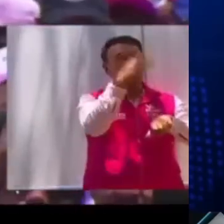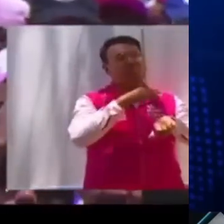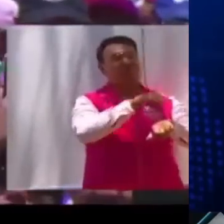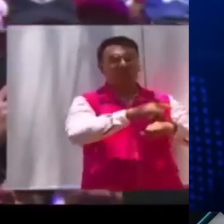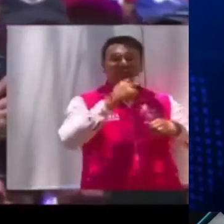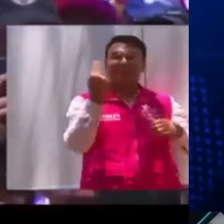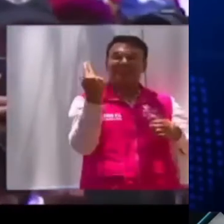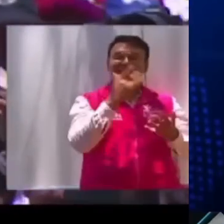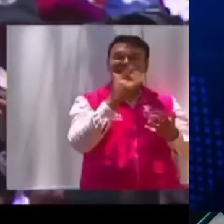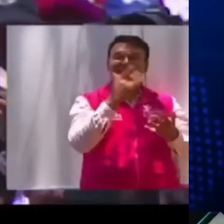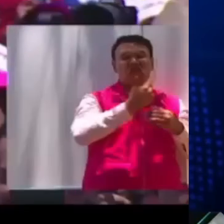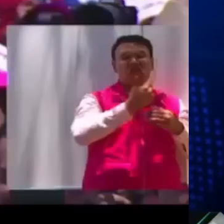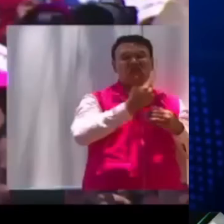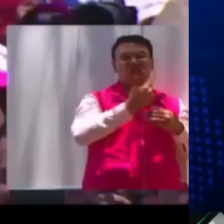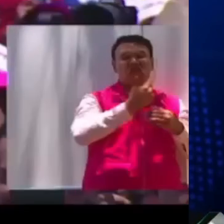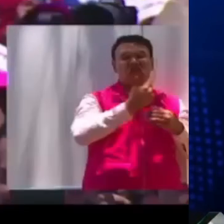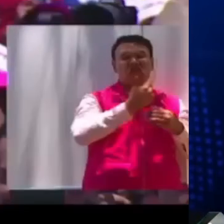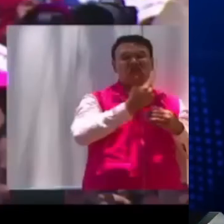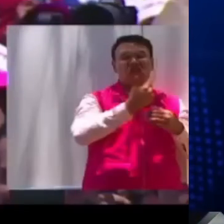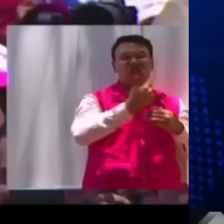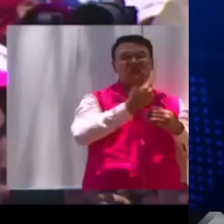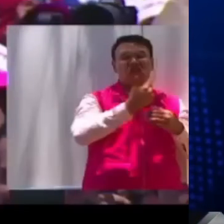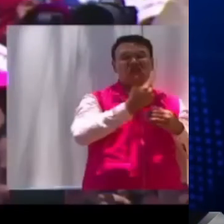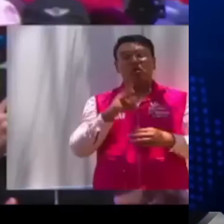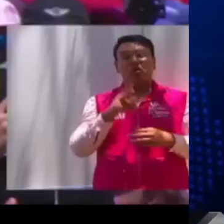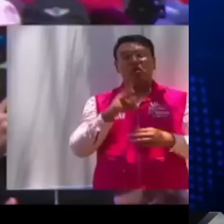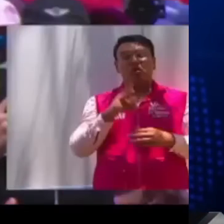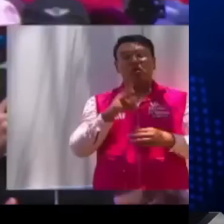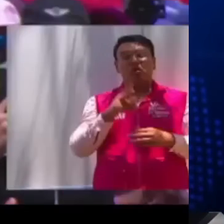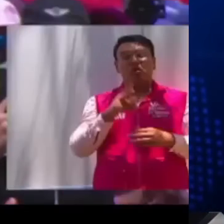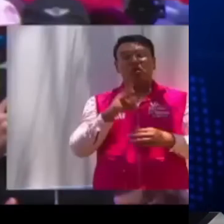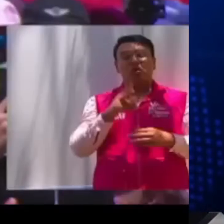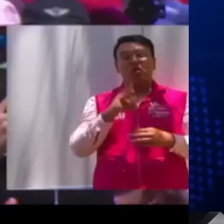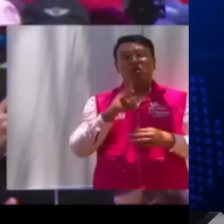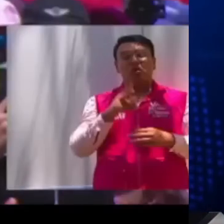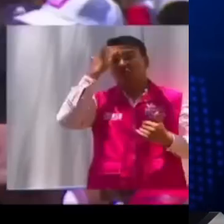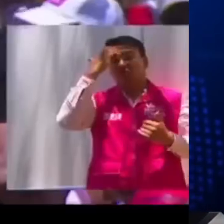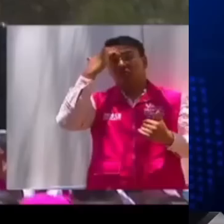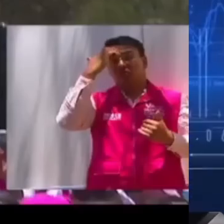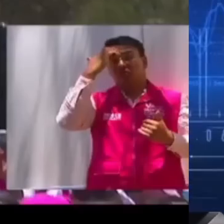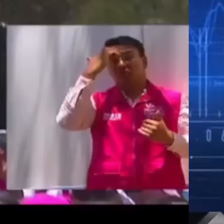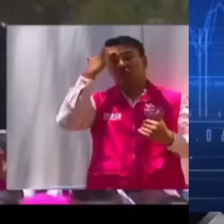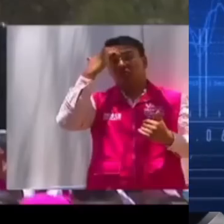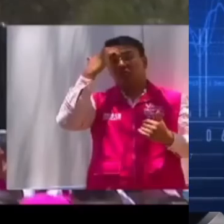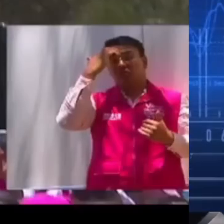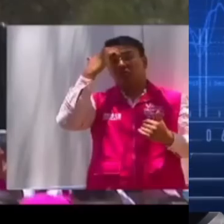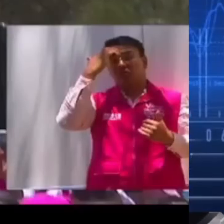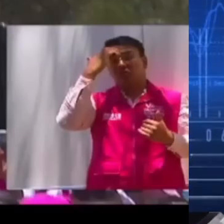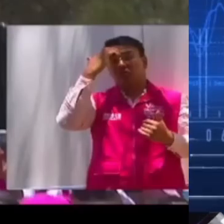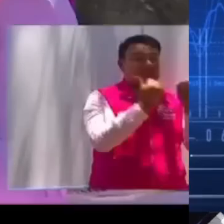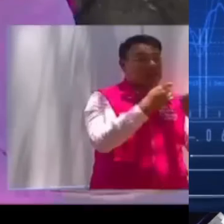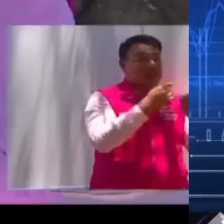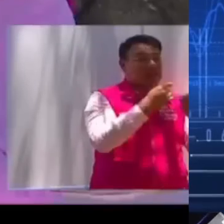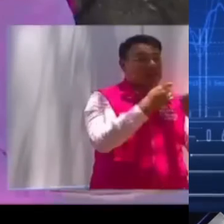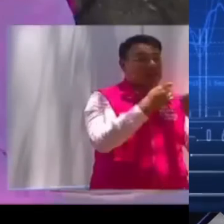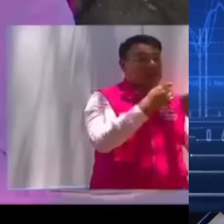Estado de México valoro y reconozco muchísimo a la participación social Unidos y